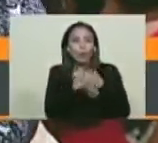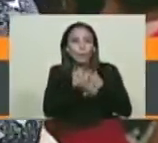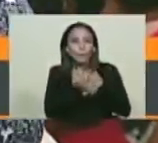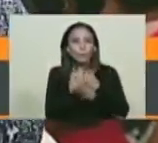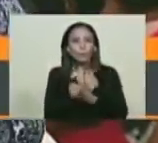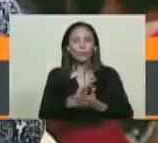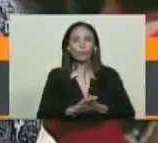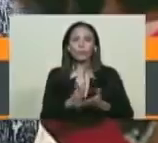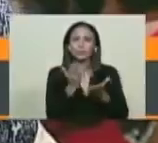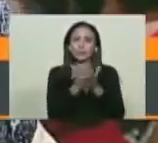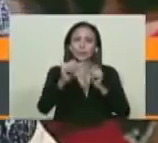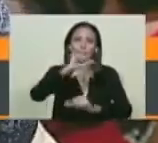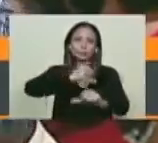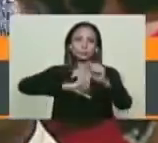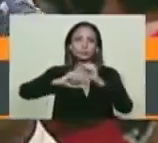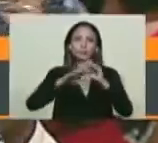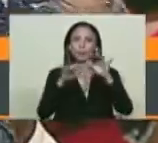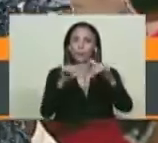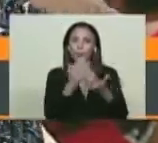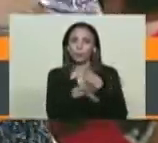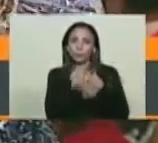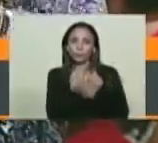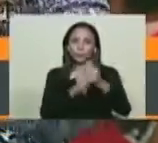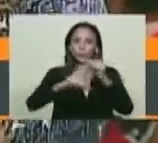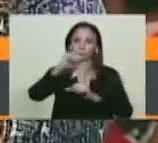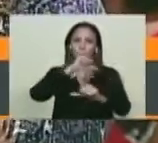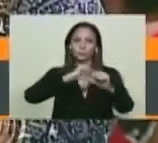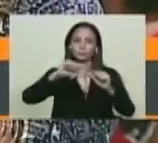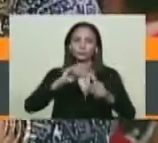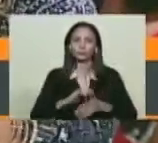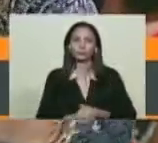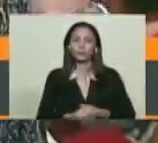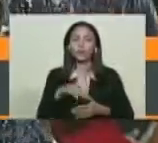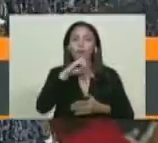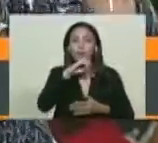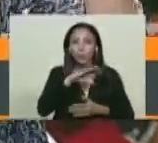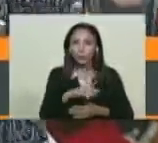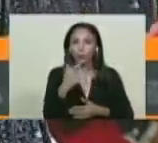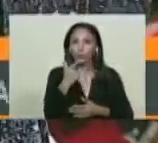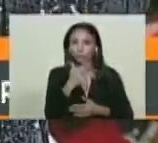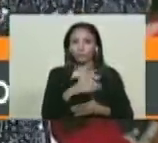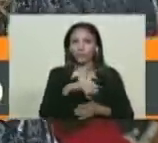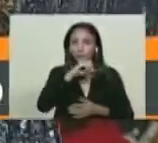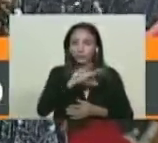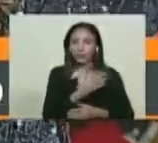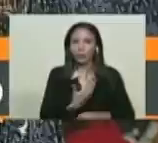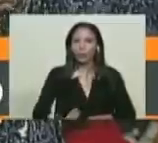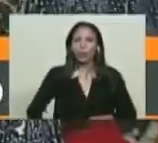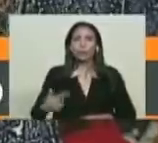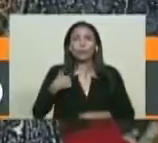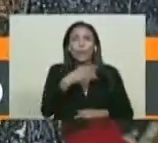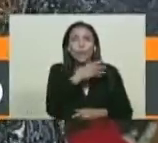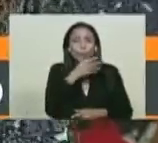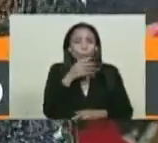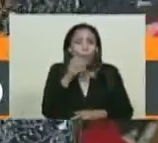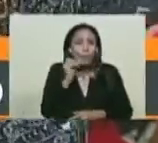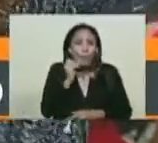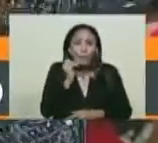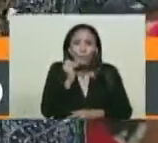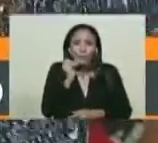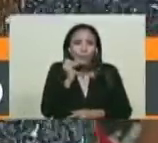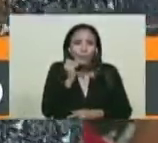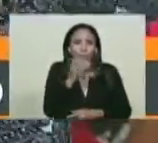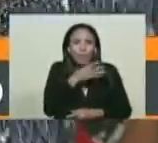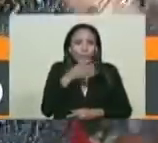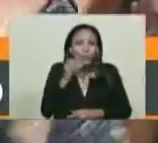es mutuo. Y bueno, la historia que cuenta el presidente, yo entré jovencitica a la revolución, ¿no? Para que no